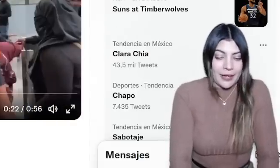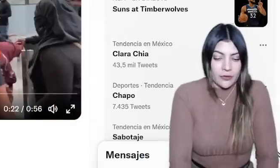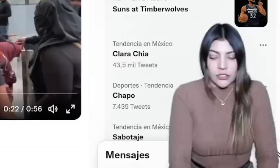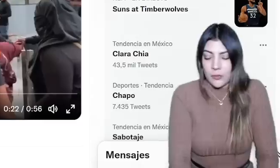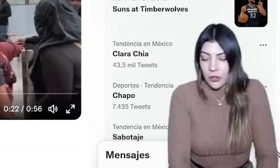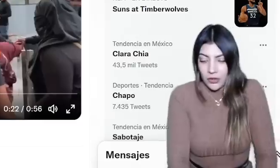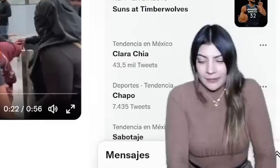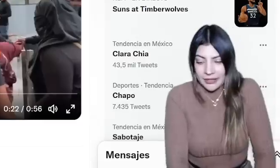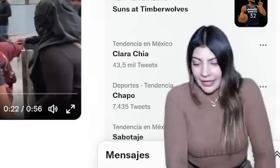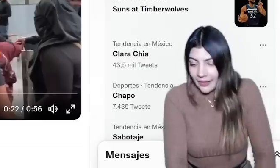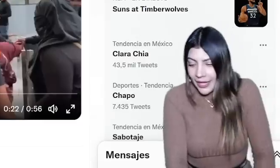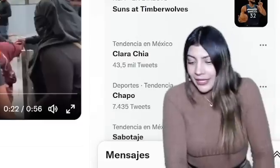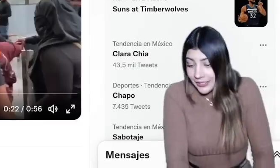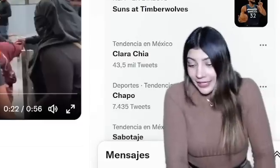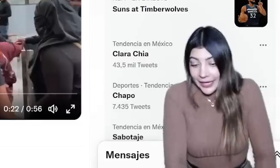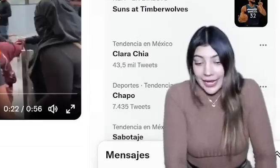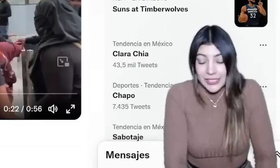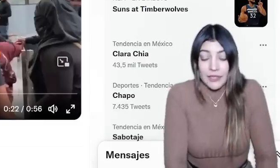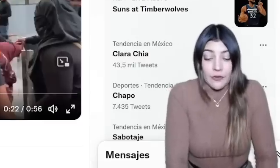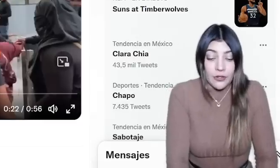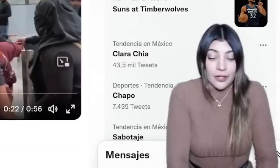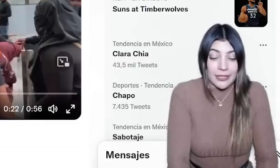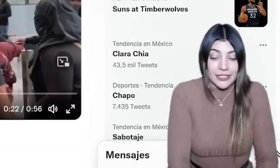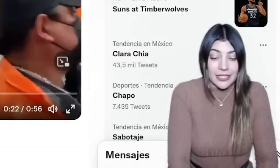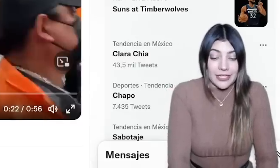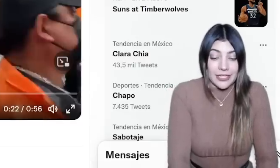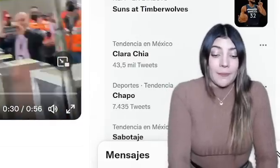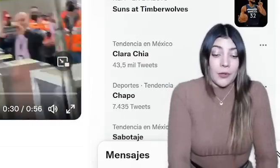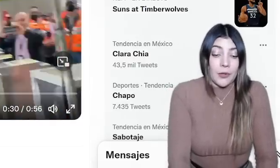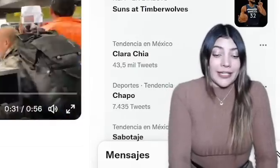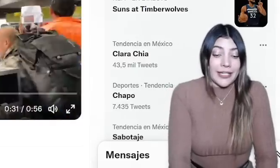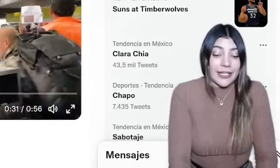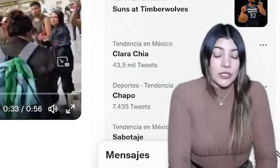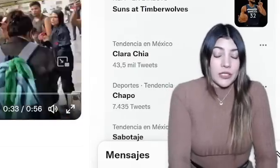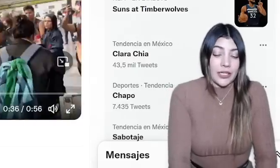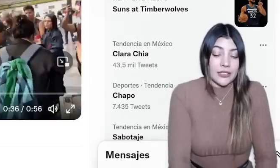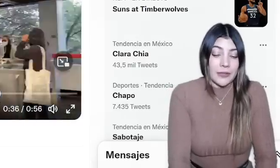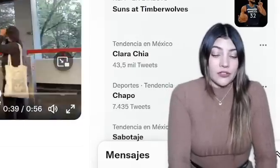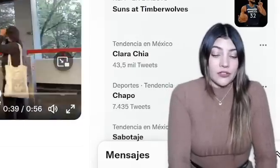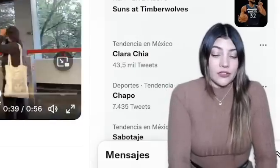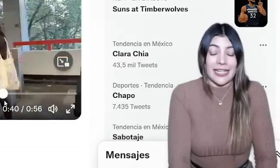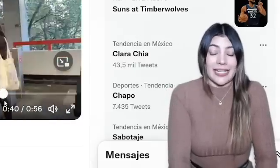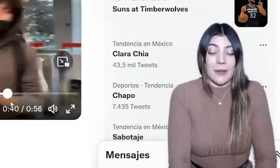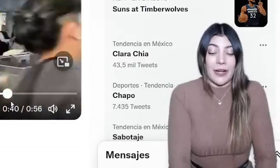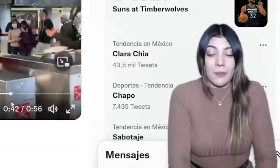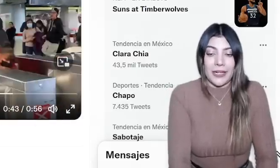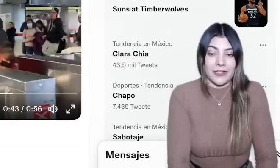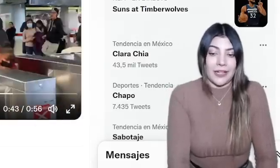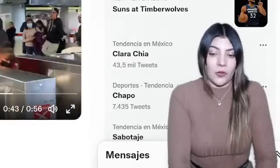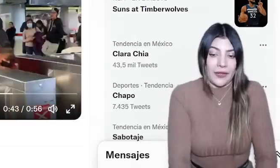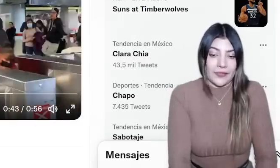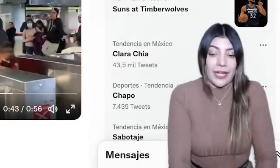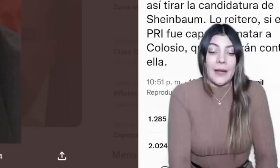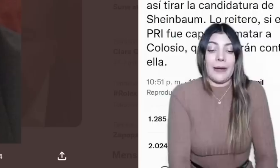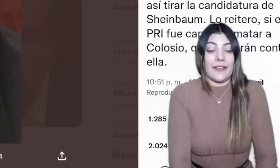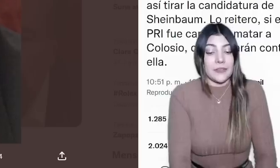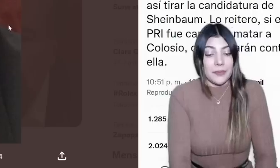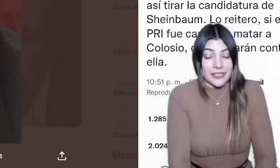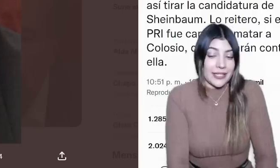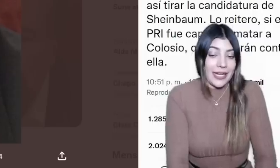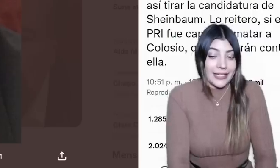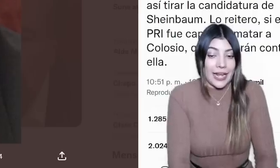sean pagados. A lo mejor la mitad sí es real, sí fueron a marchar. Pero dicen que a muchas otras personas les pagó para hacer argüende,